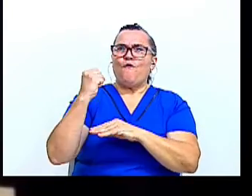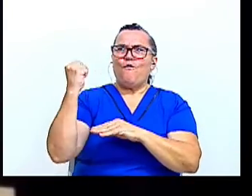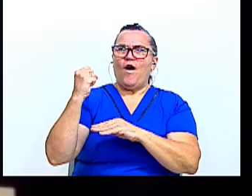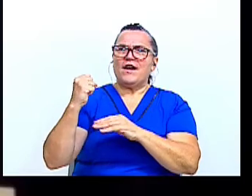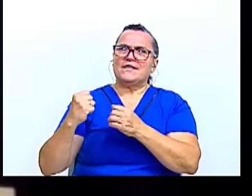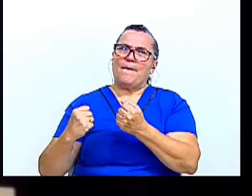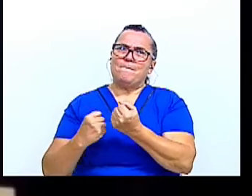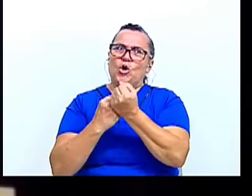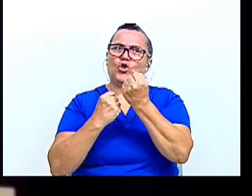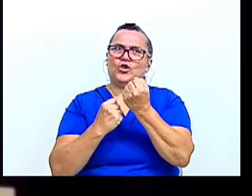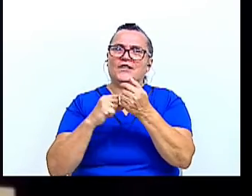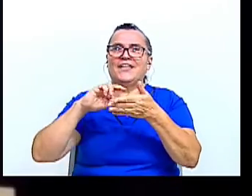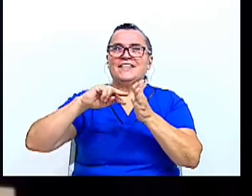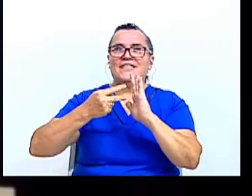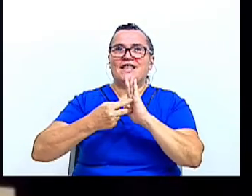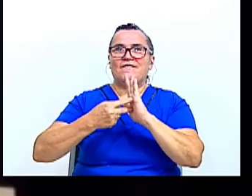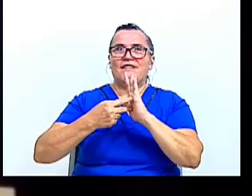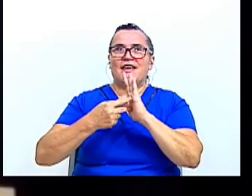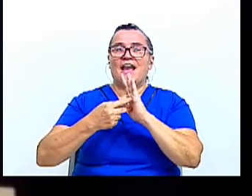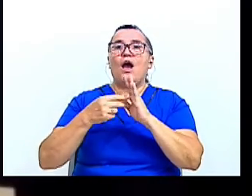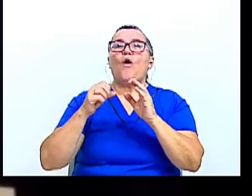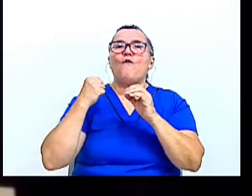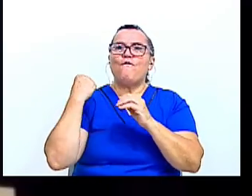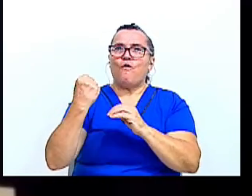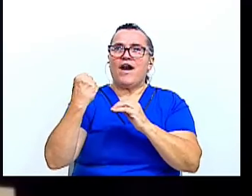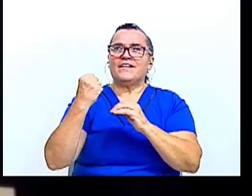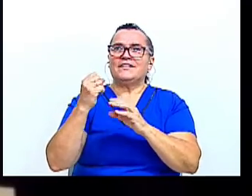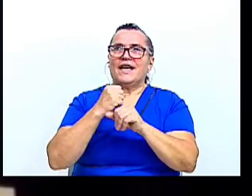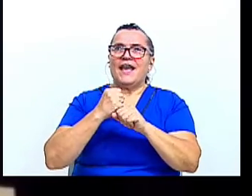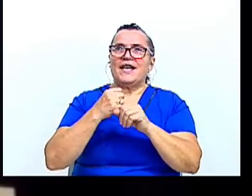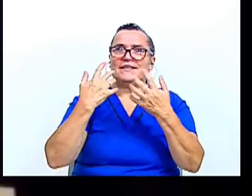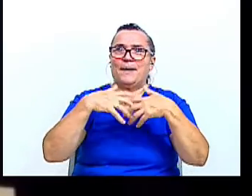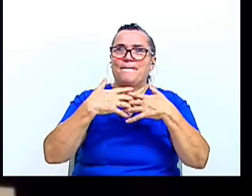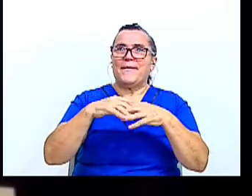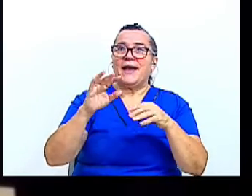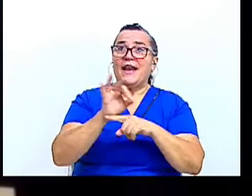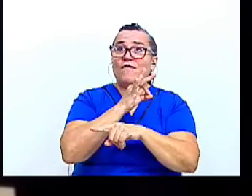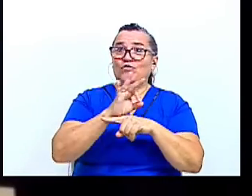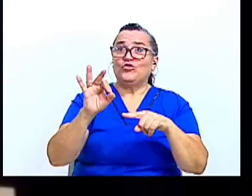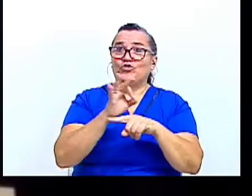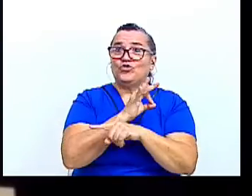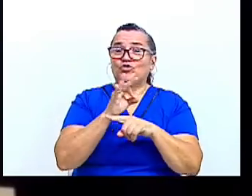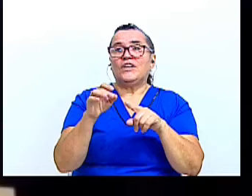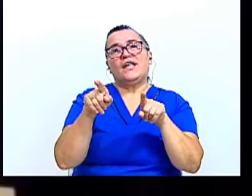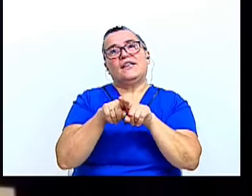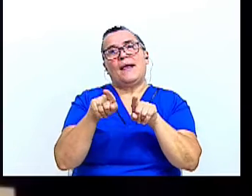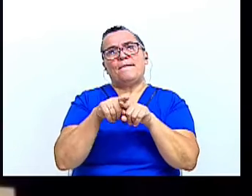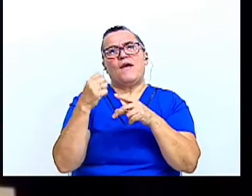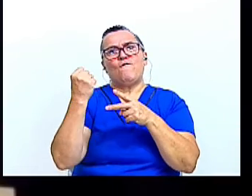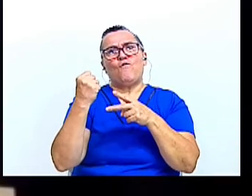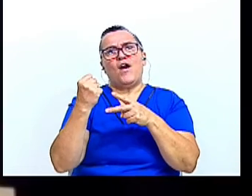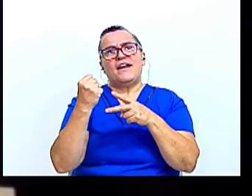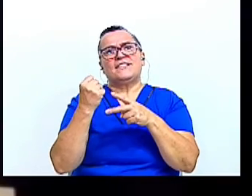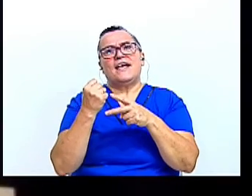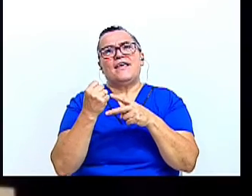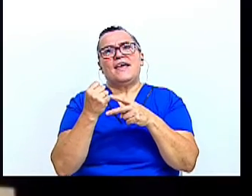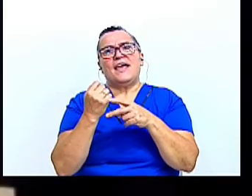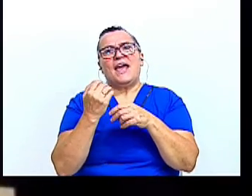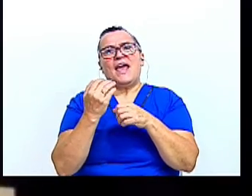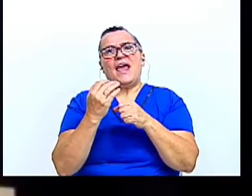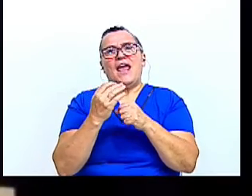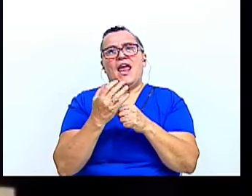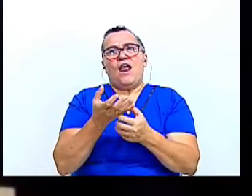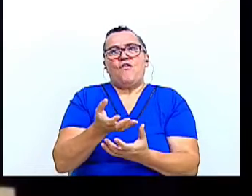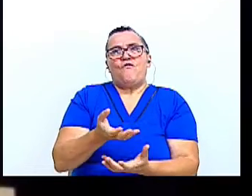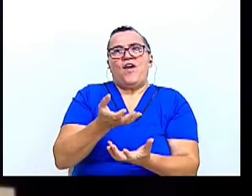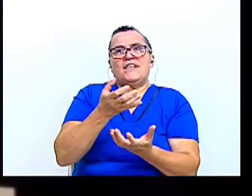potencia, es decir, la fuerza que hace que la máquina funcione. También tenemos la fuerza de la resistencia, que es